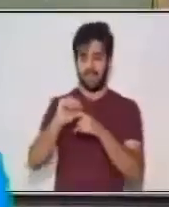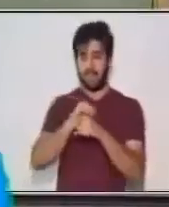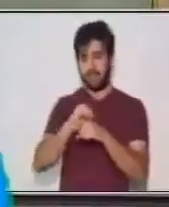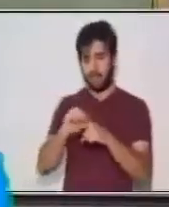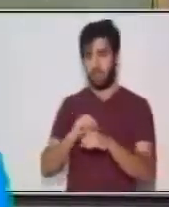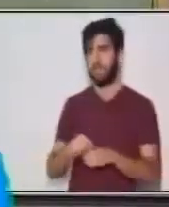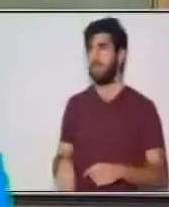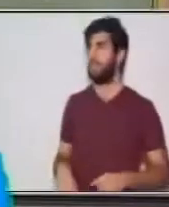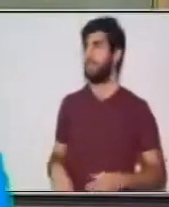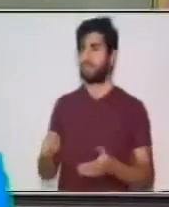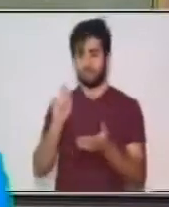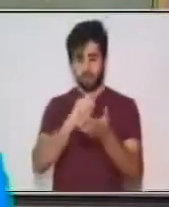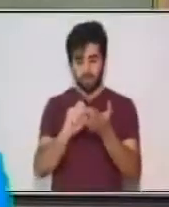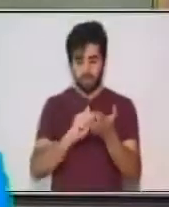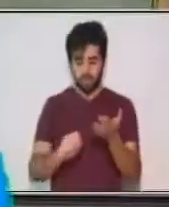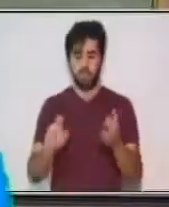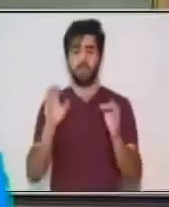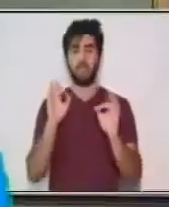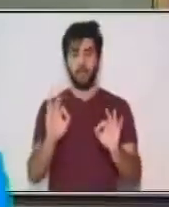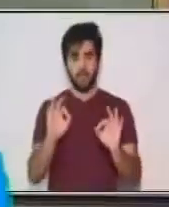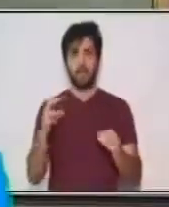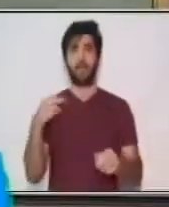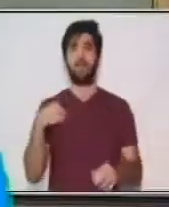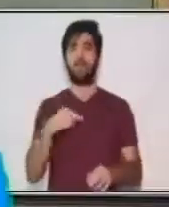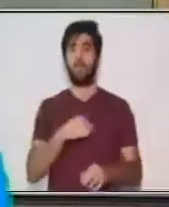Muy bien, entonces vamos a colocar